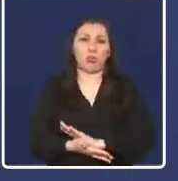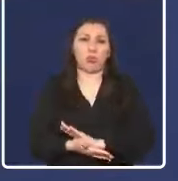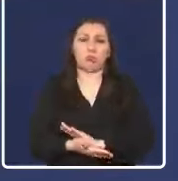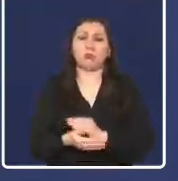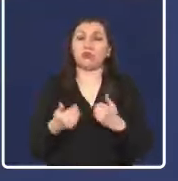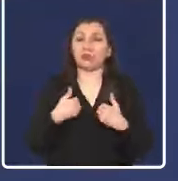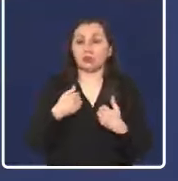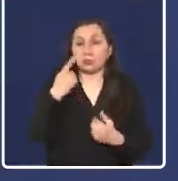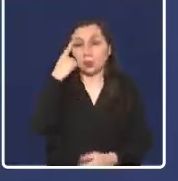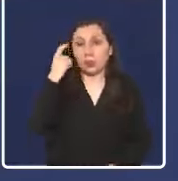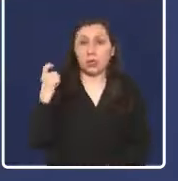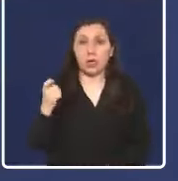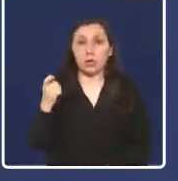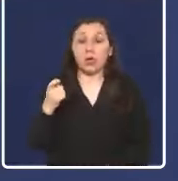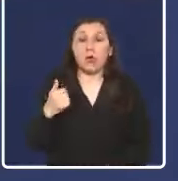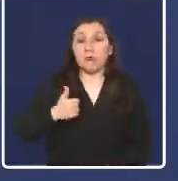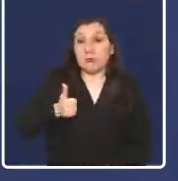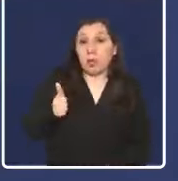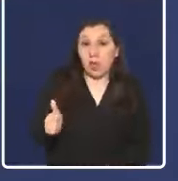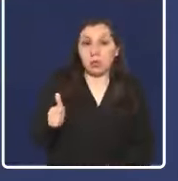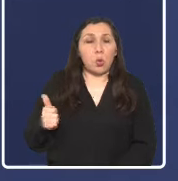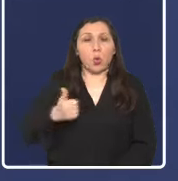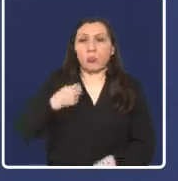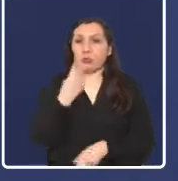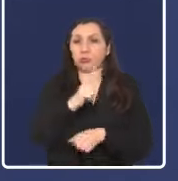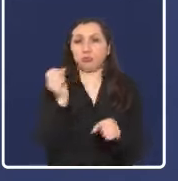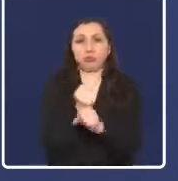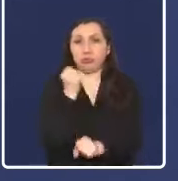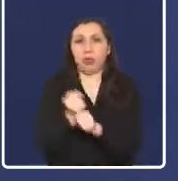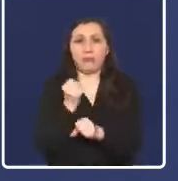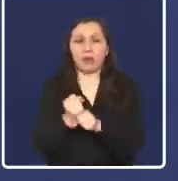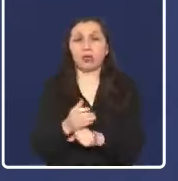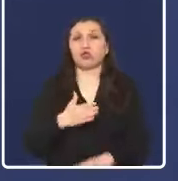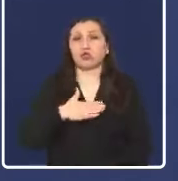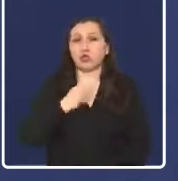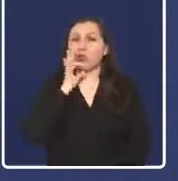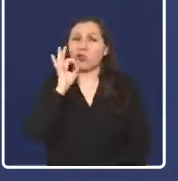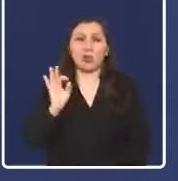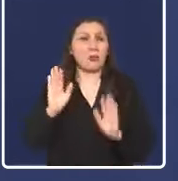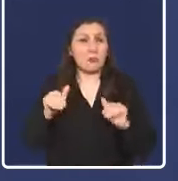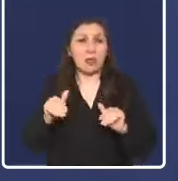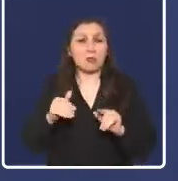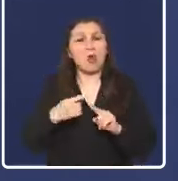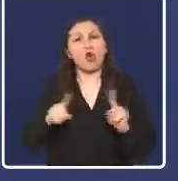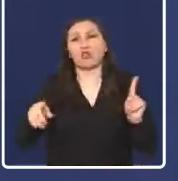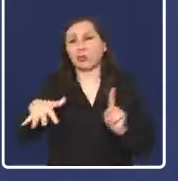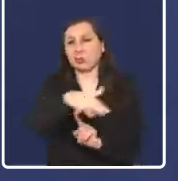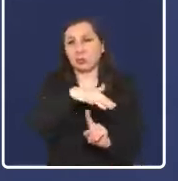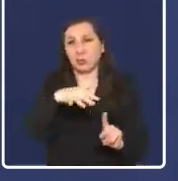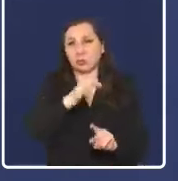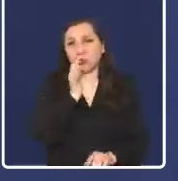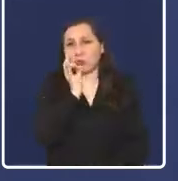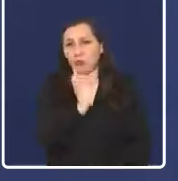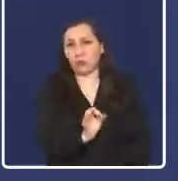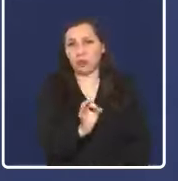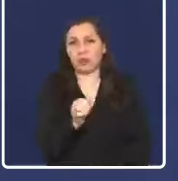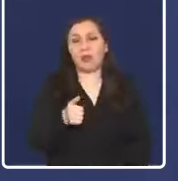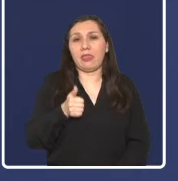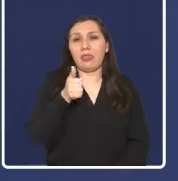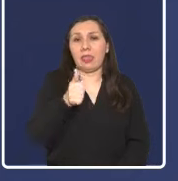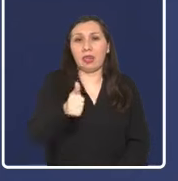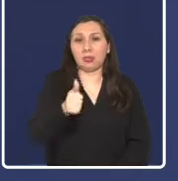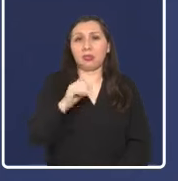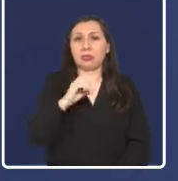no, me parece que las policías cumplan su labor y yo le he dicho, tal como se lo he dicho en otros casos, al